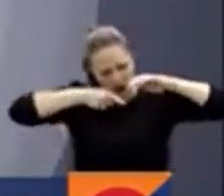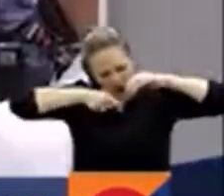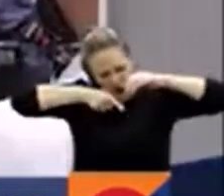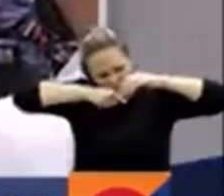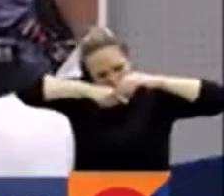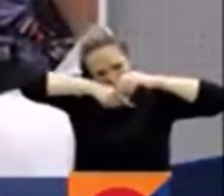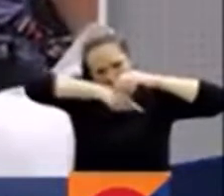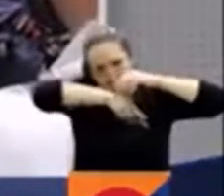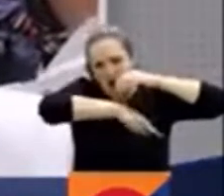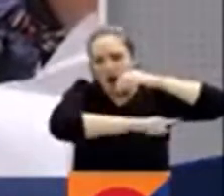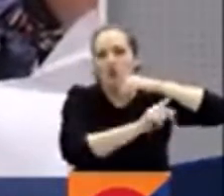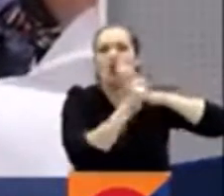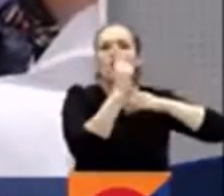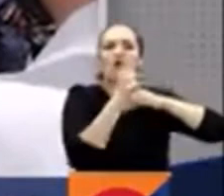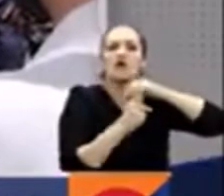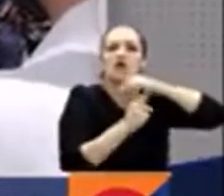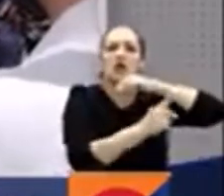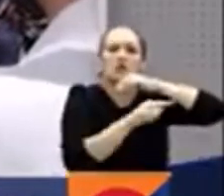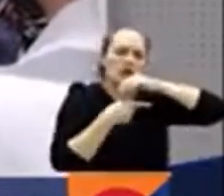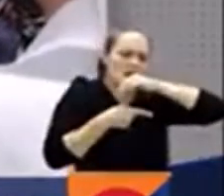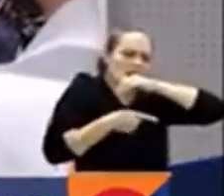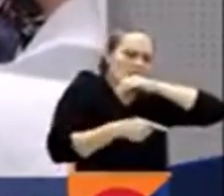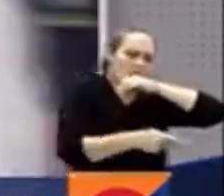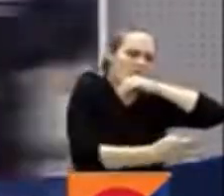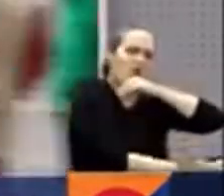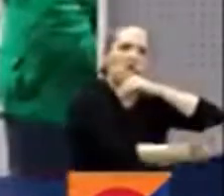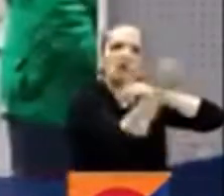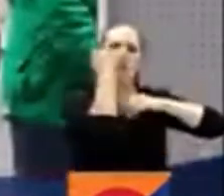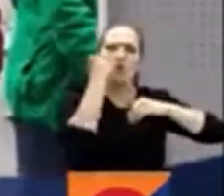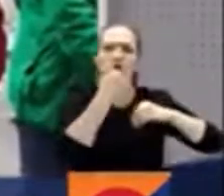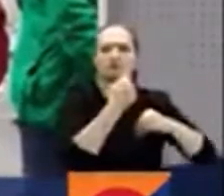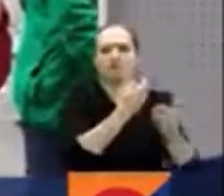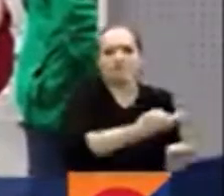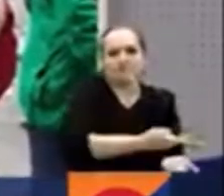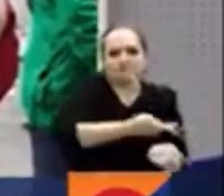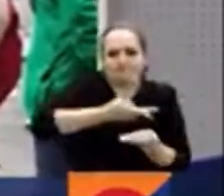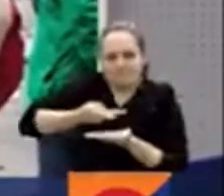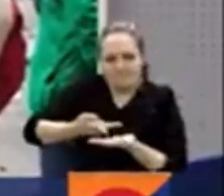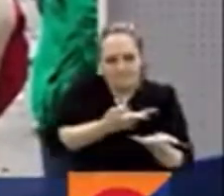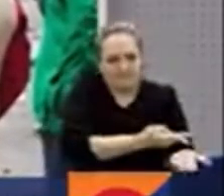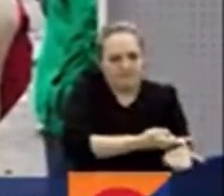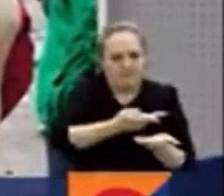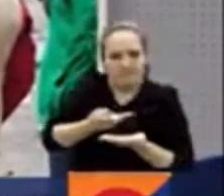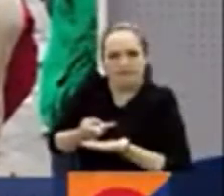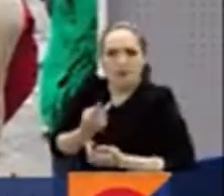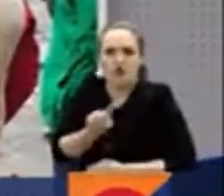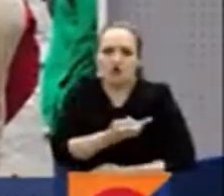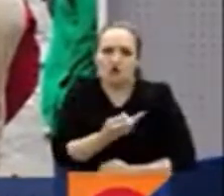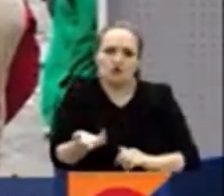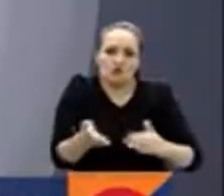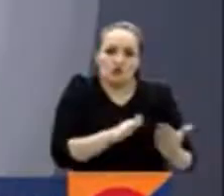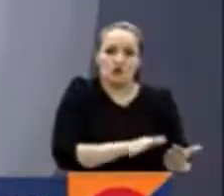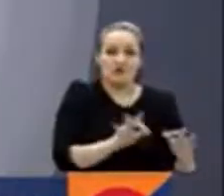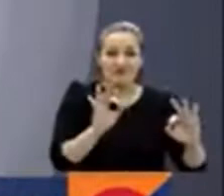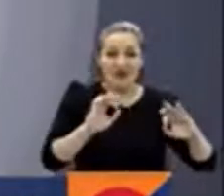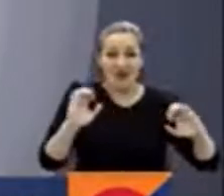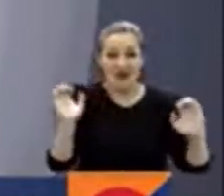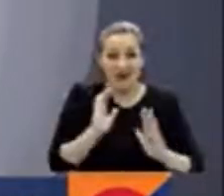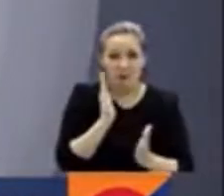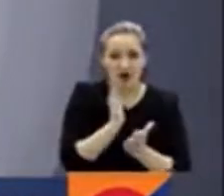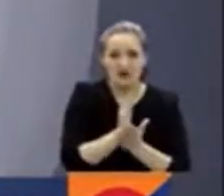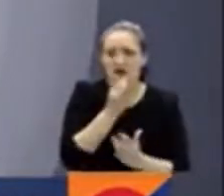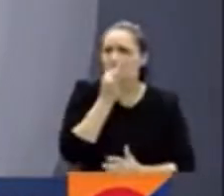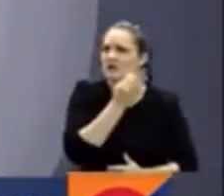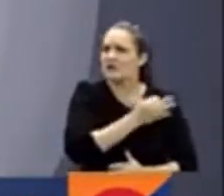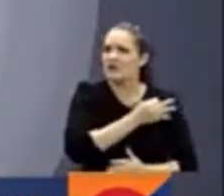mina Yaraguá, para rescatar los cuerpos de Víctor Peña y Jesús González. La emergencia comenzó cuando mineros denunciaron